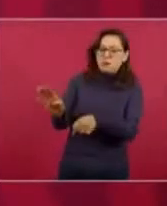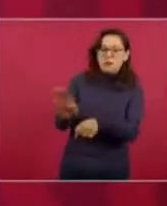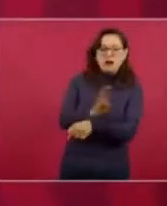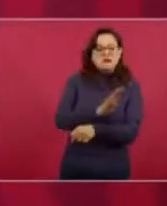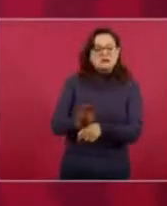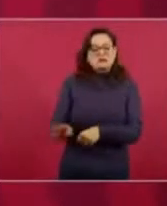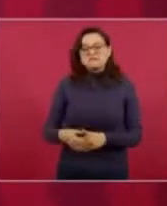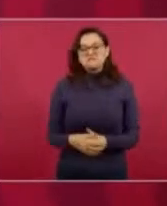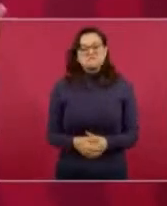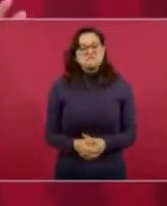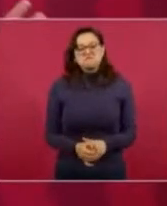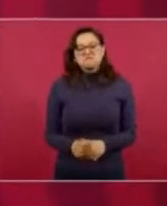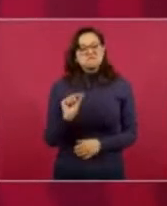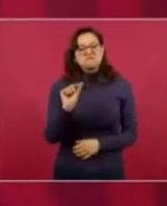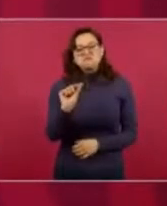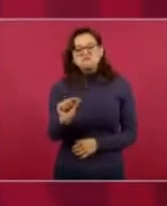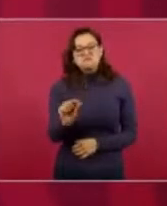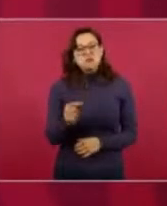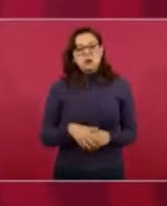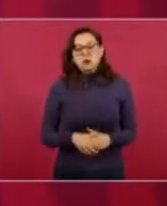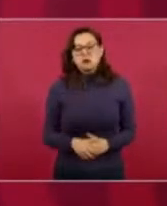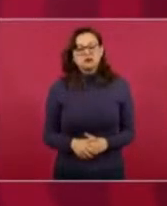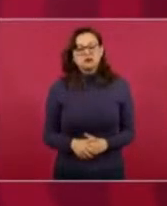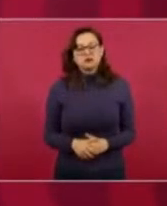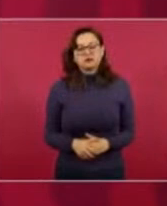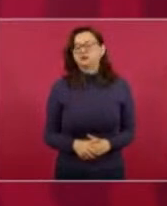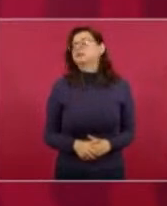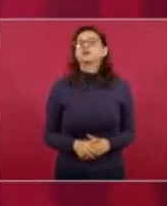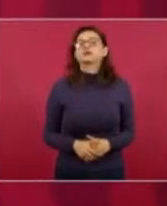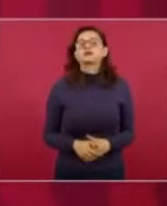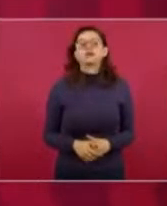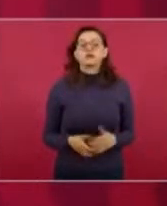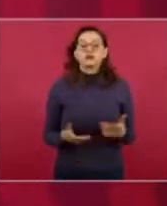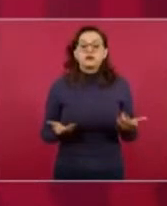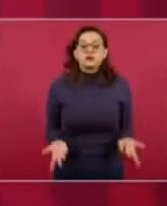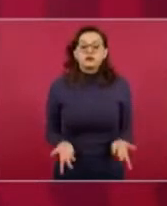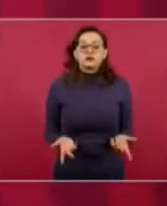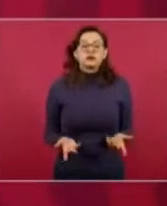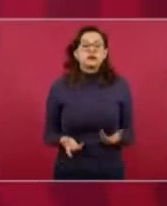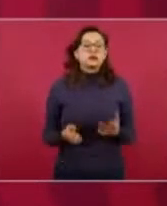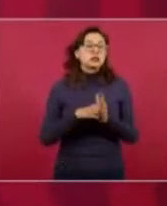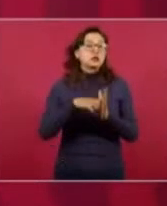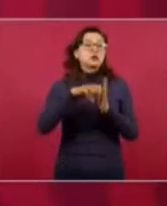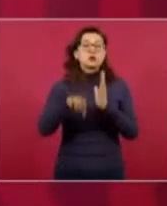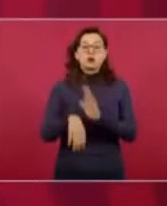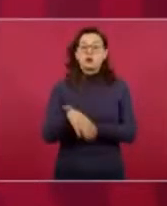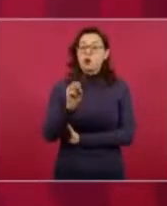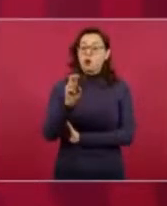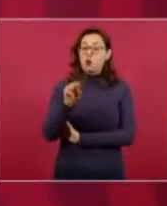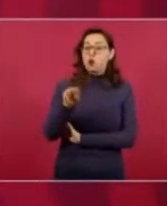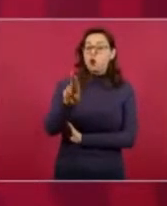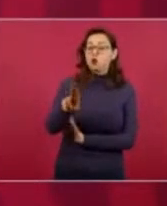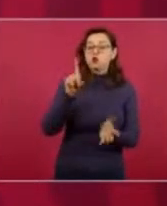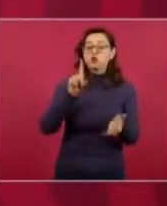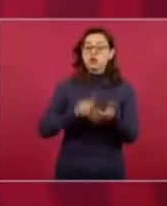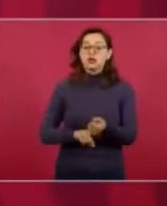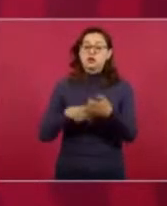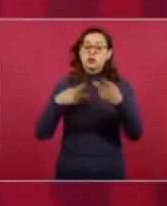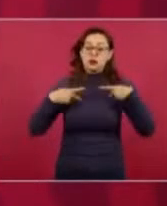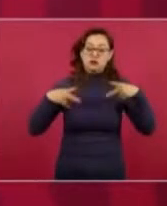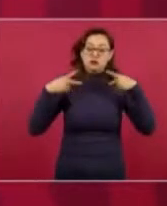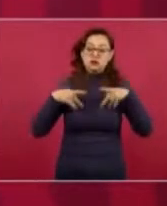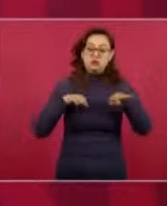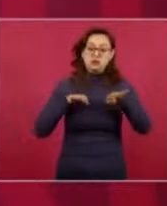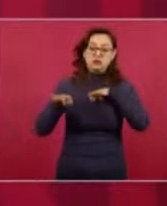pero un funcionario de la onu qué tiene que ver con medio ambiente que tiene que ver con derechos humanos